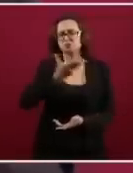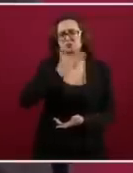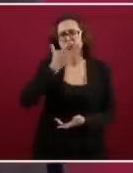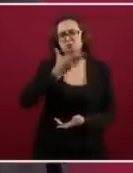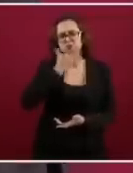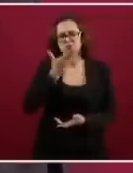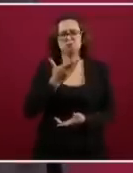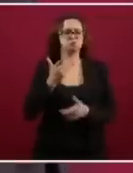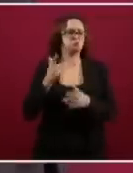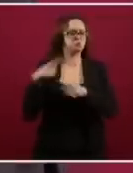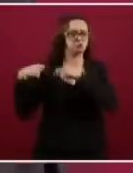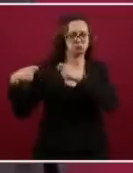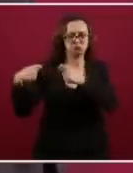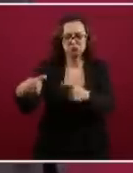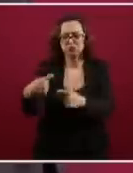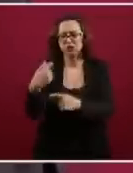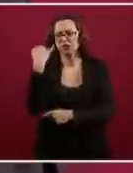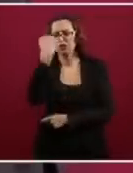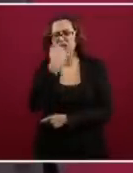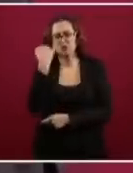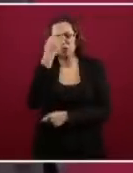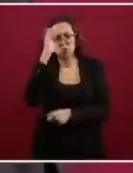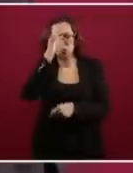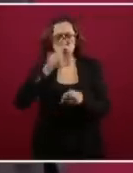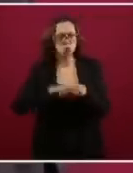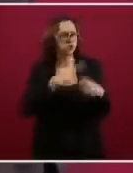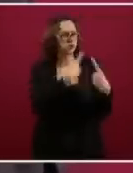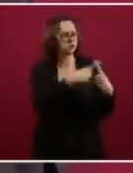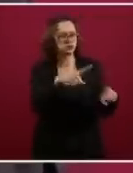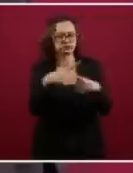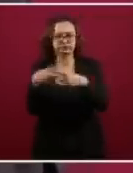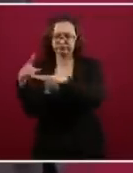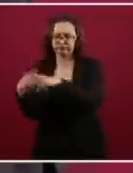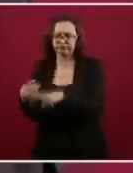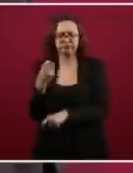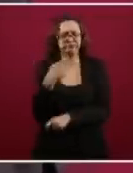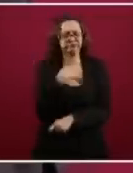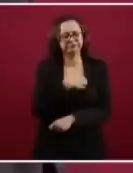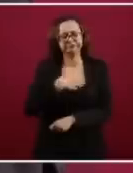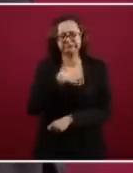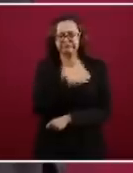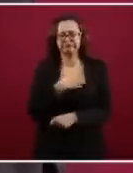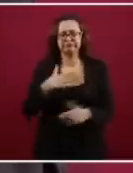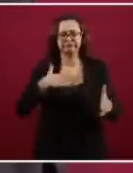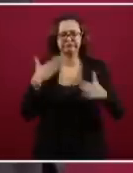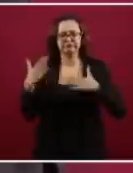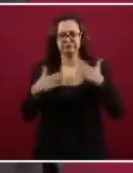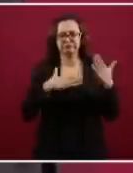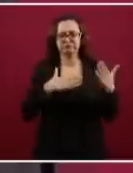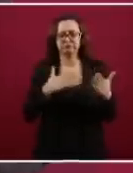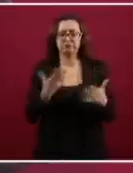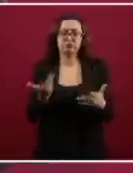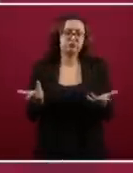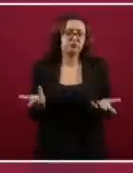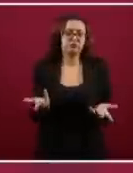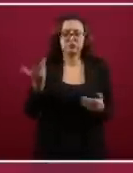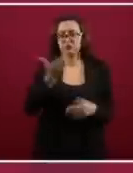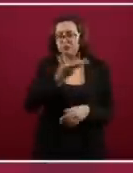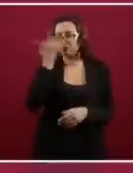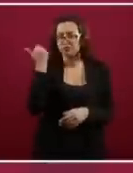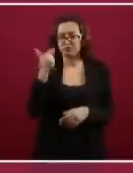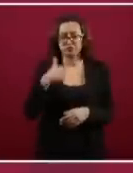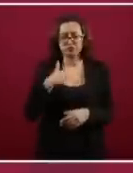tradiciones, las lenguas, nuestras culturas, celebro eso. No sé si pueda